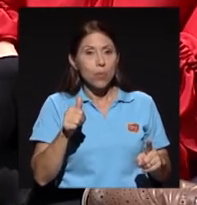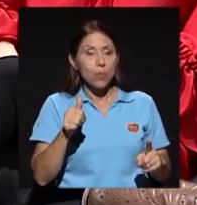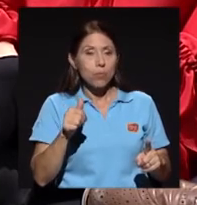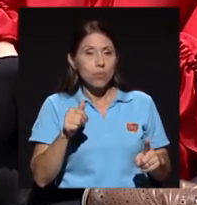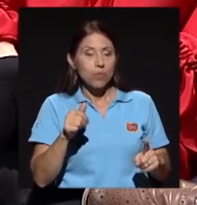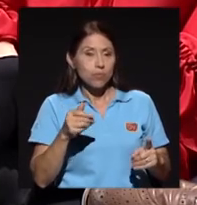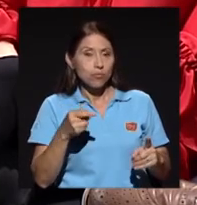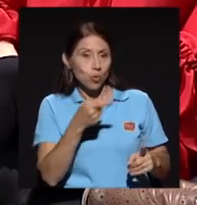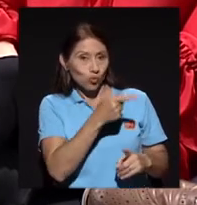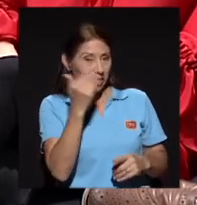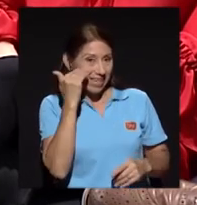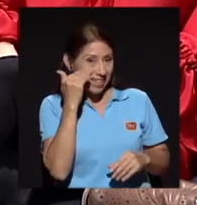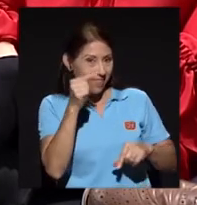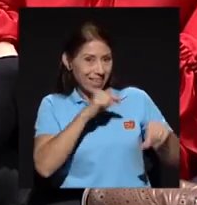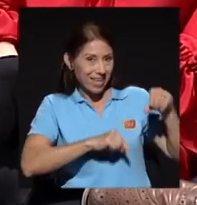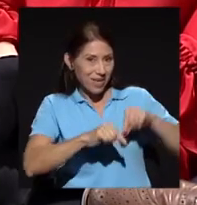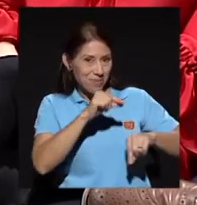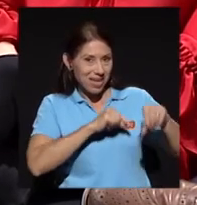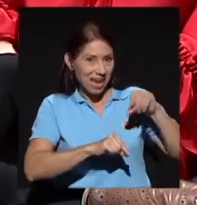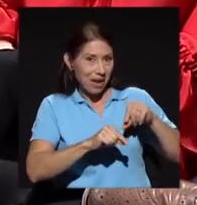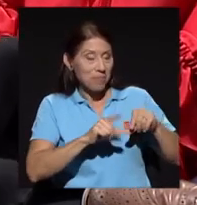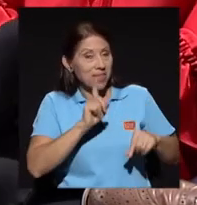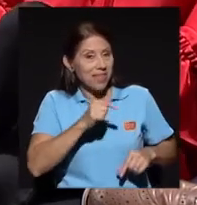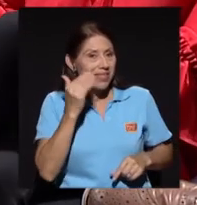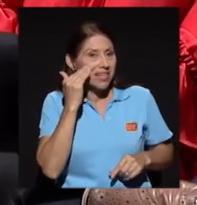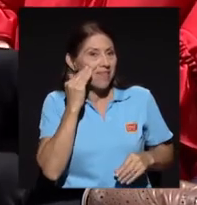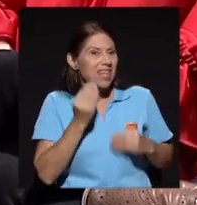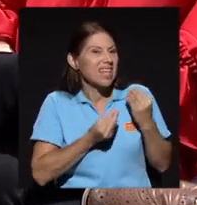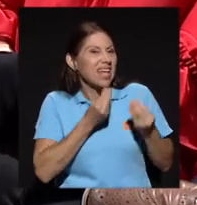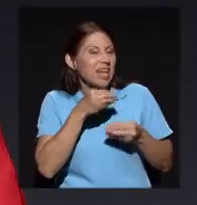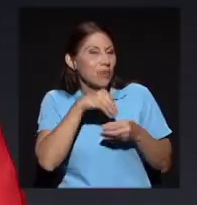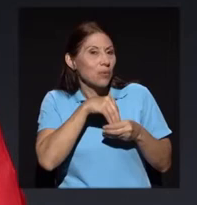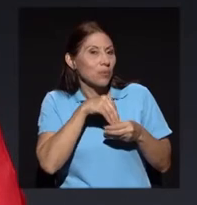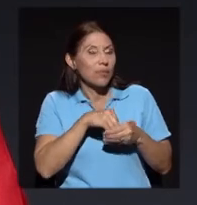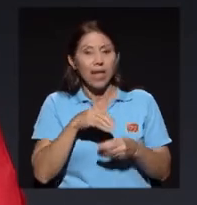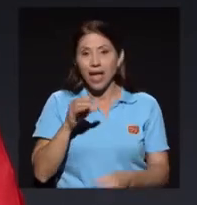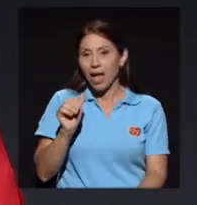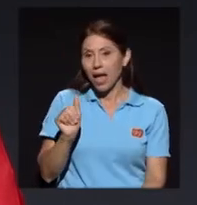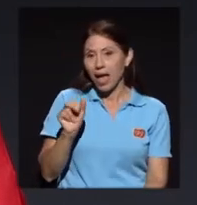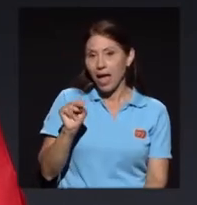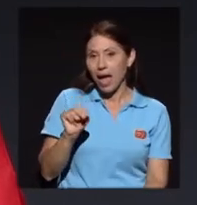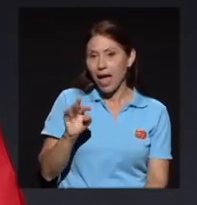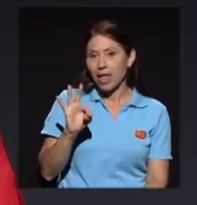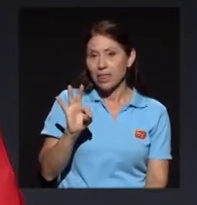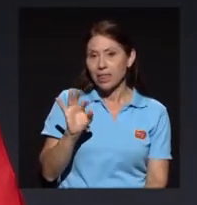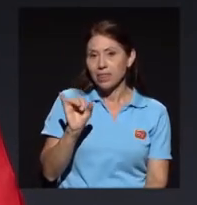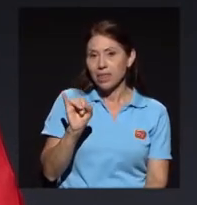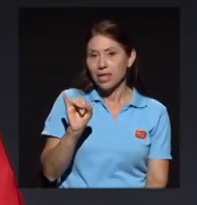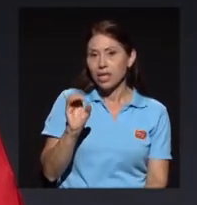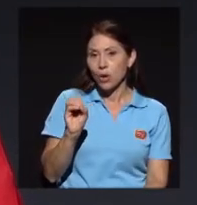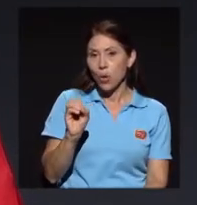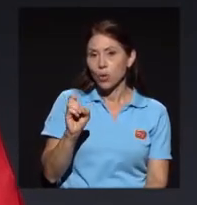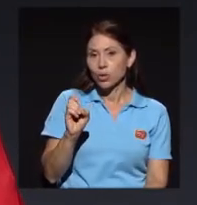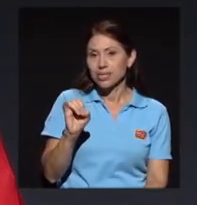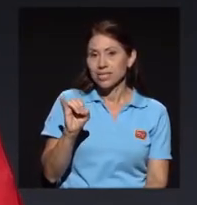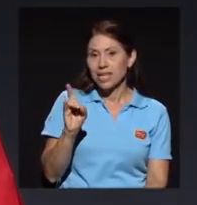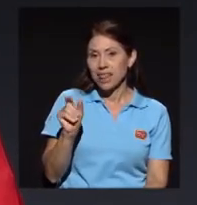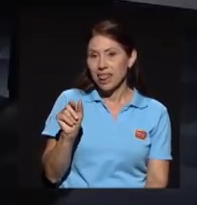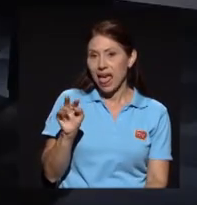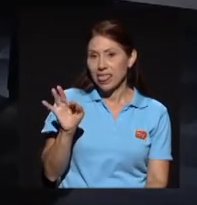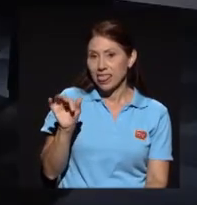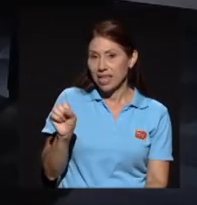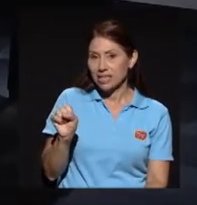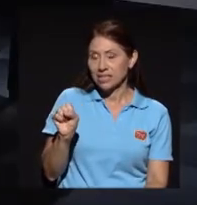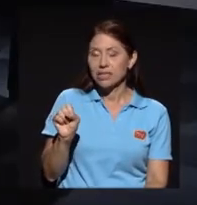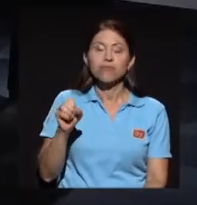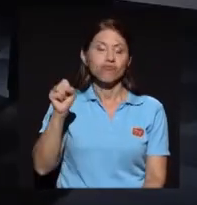por usted que sabe química, debe saber cuál es el compuesto que ayuda. Antioxidantes. Sí, bueno, tiene muchas